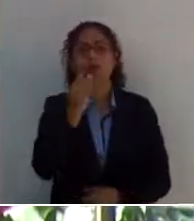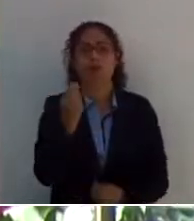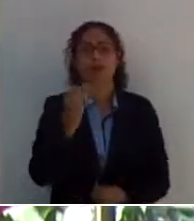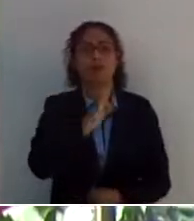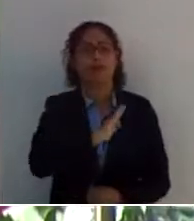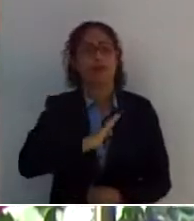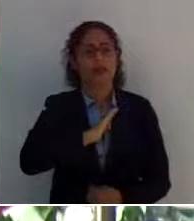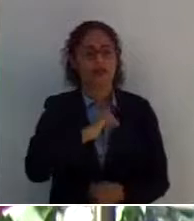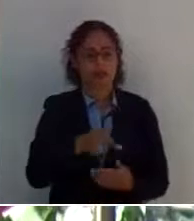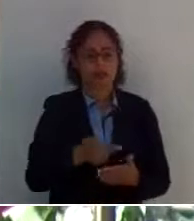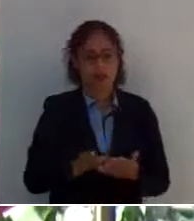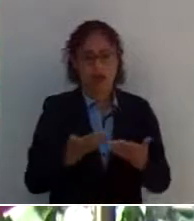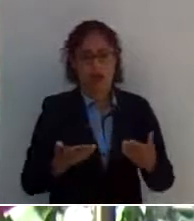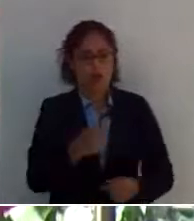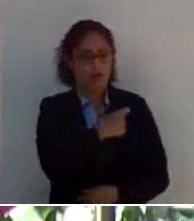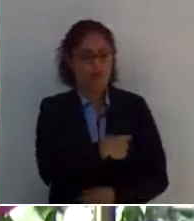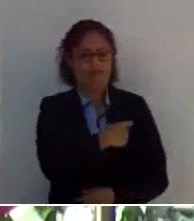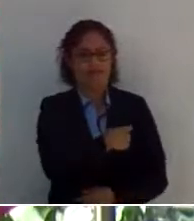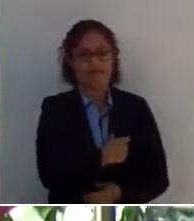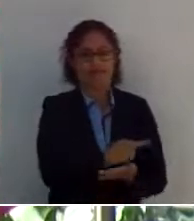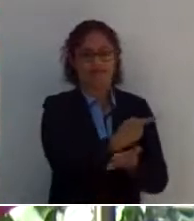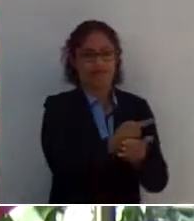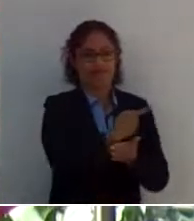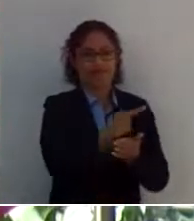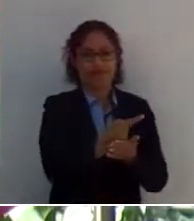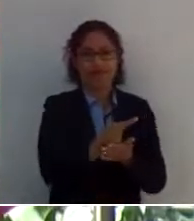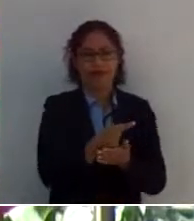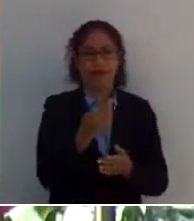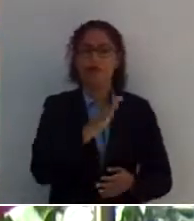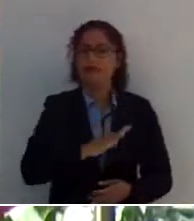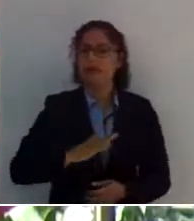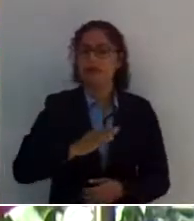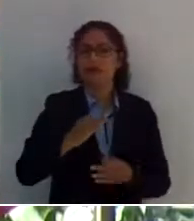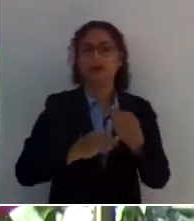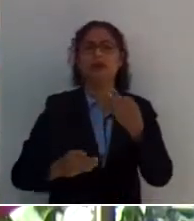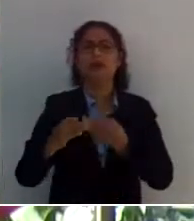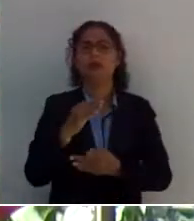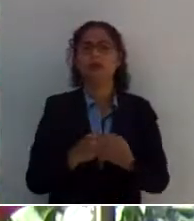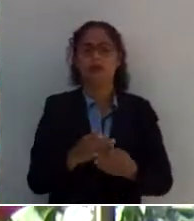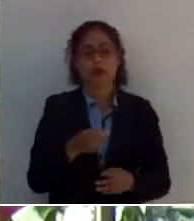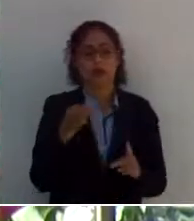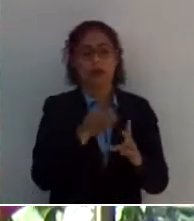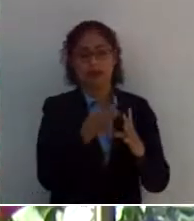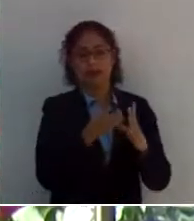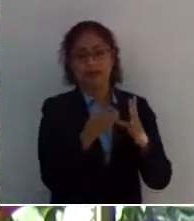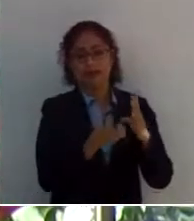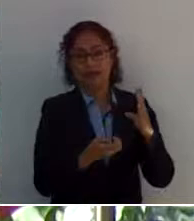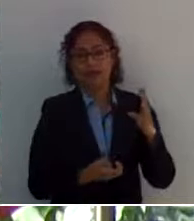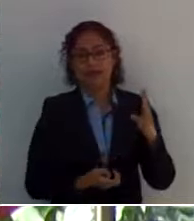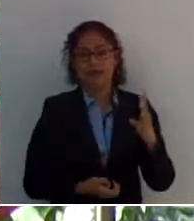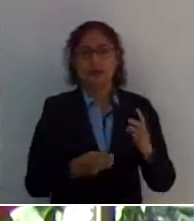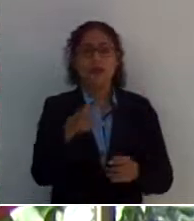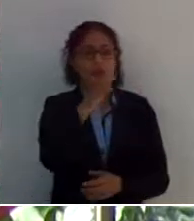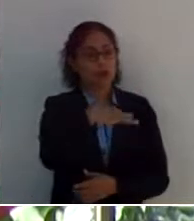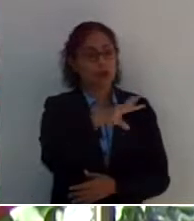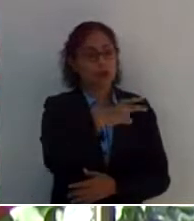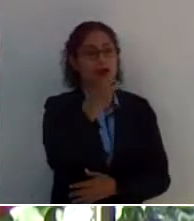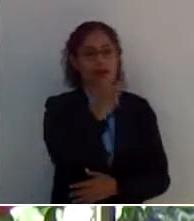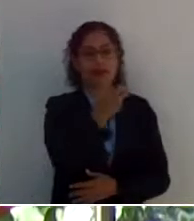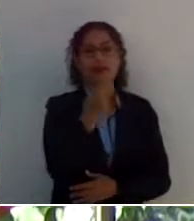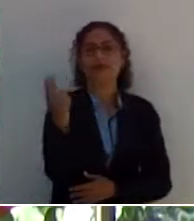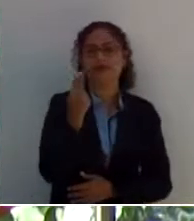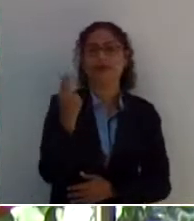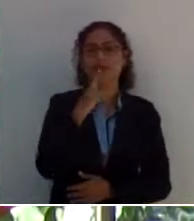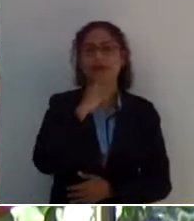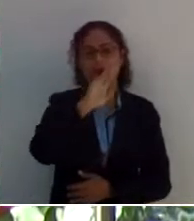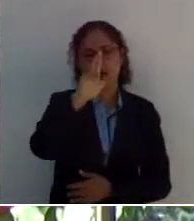a los condecorados, felicidades a todos los presentes, porque precisamente a ustedes son a los que buscamos. Mi